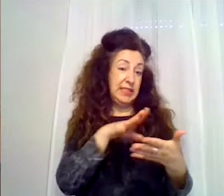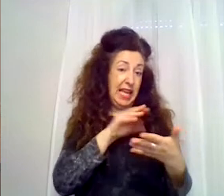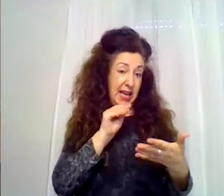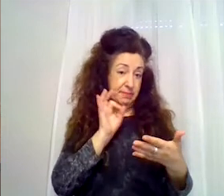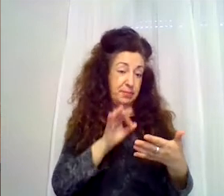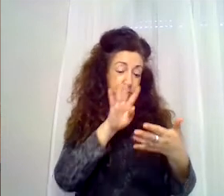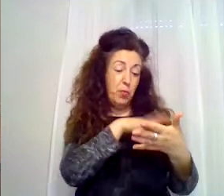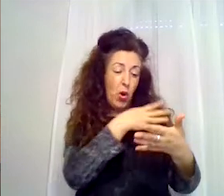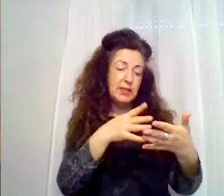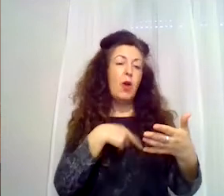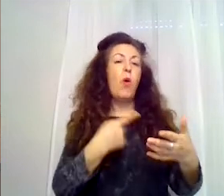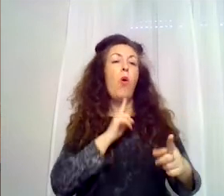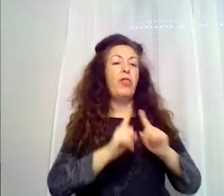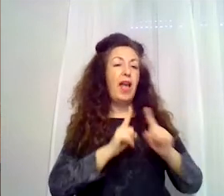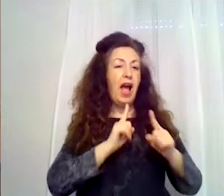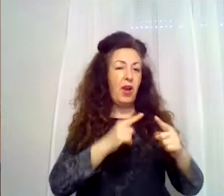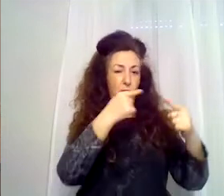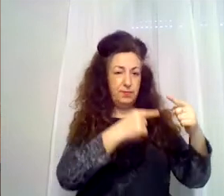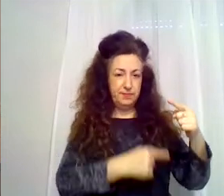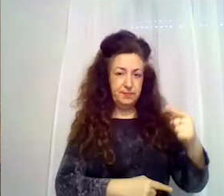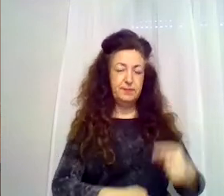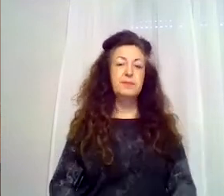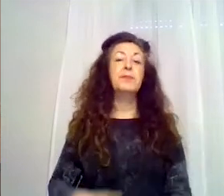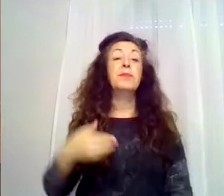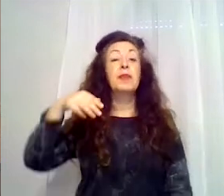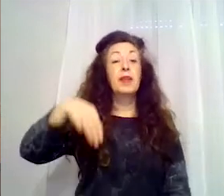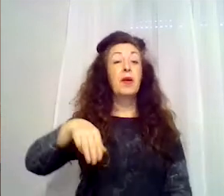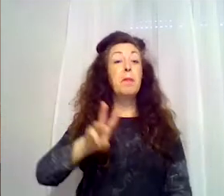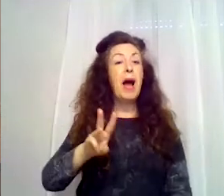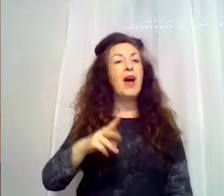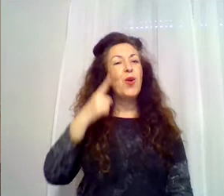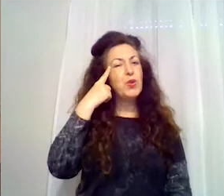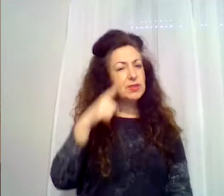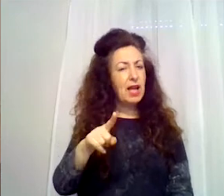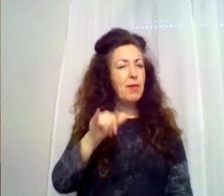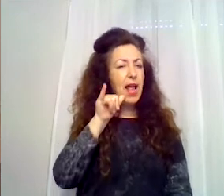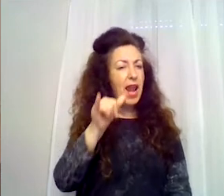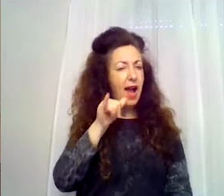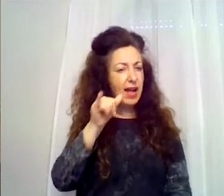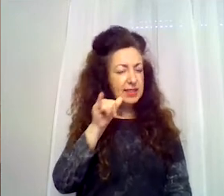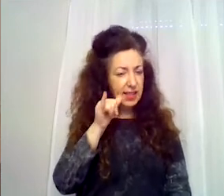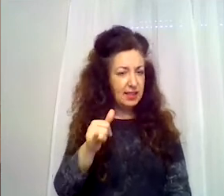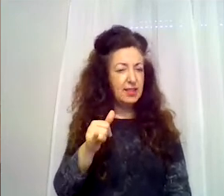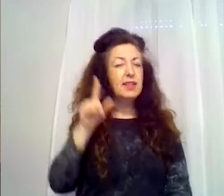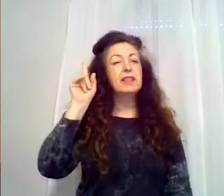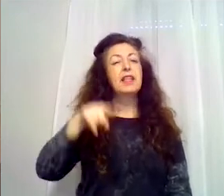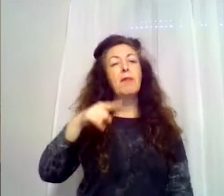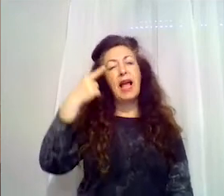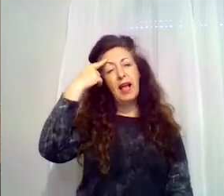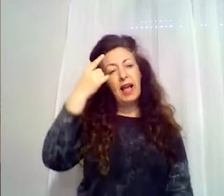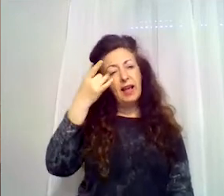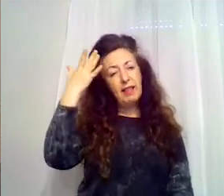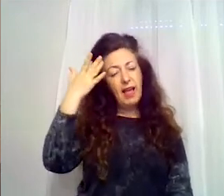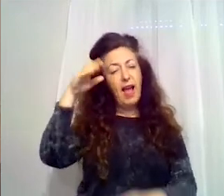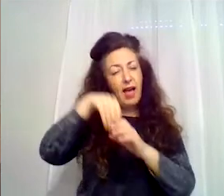La poesía se hacía para las clases intelectualmente elevadas y el teatro se hacía para la gente corriente, que podía llenar aquellas salas